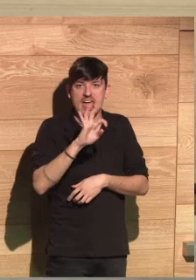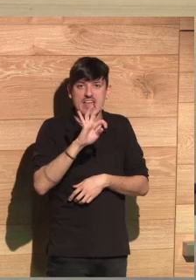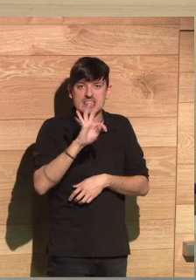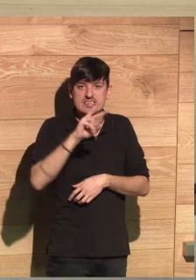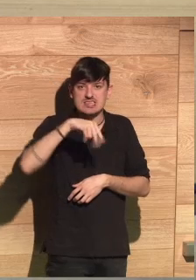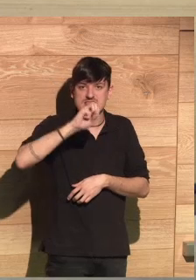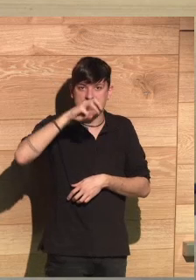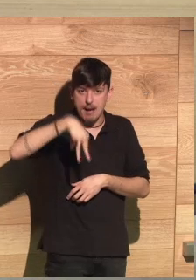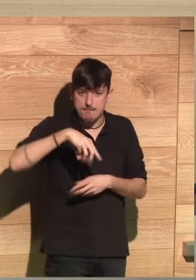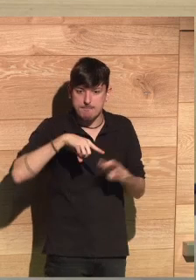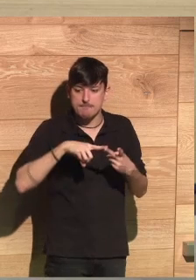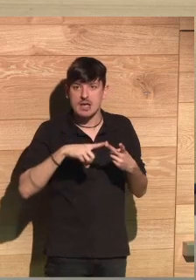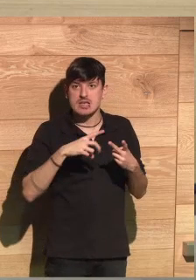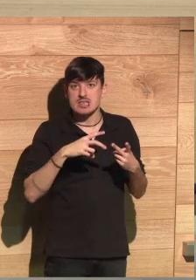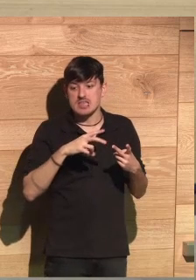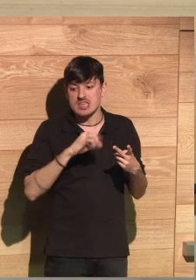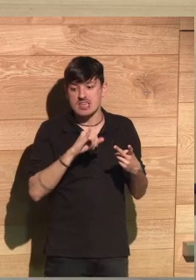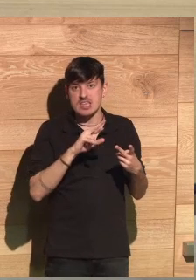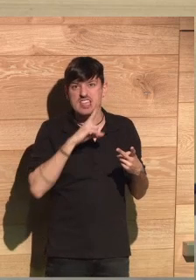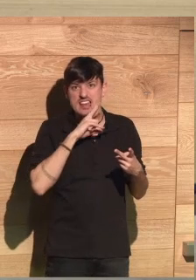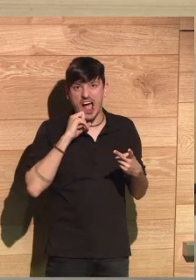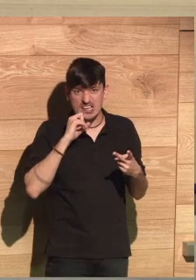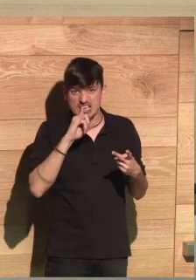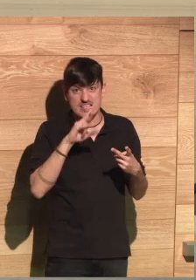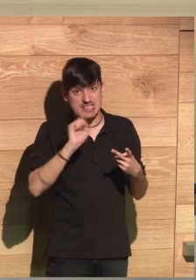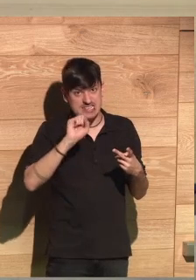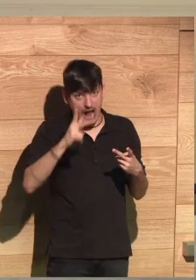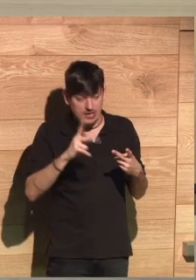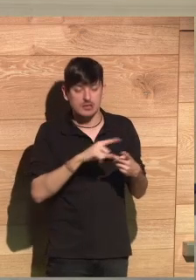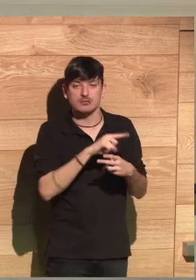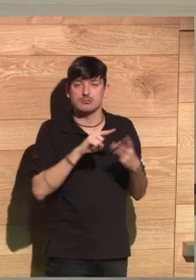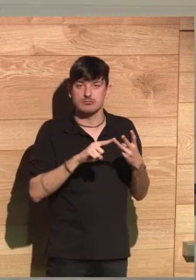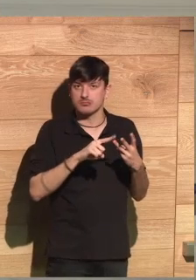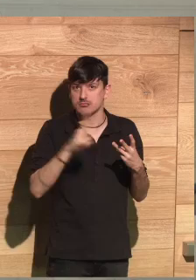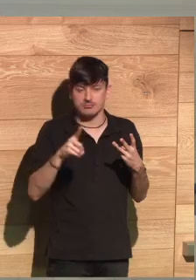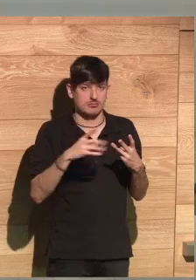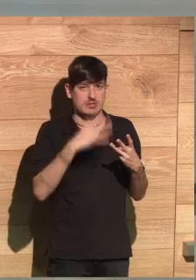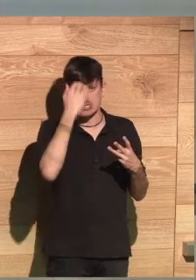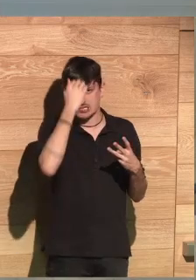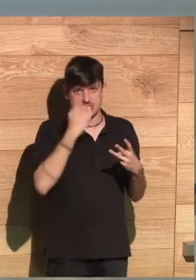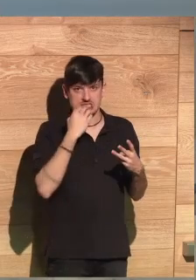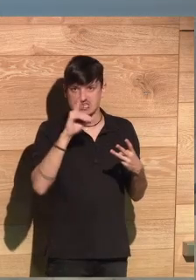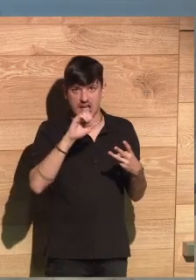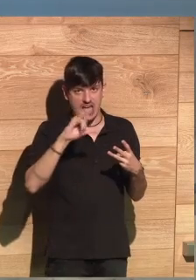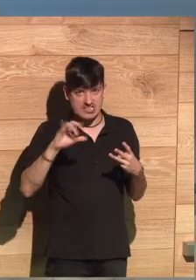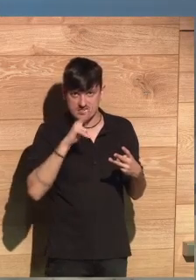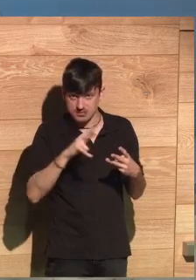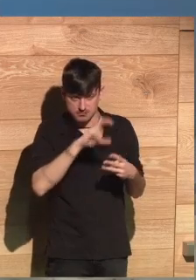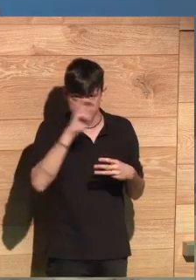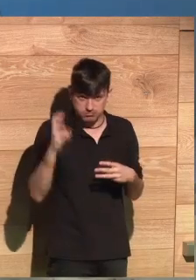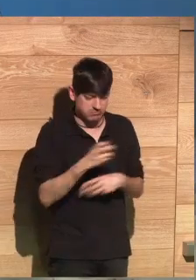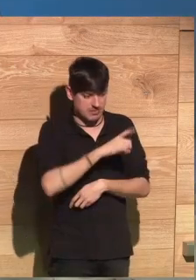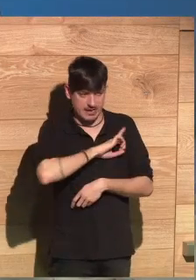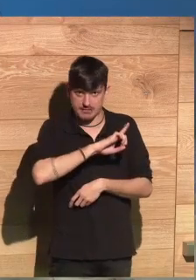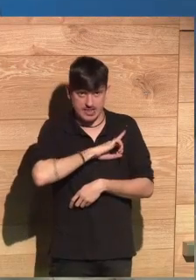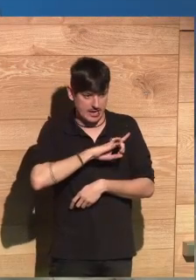que al final pues acaba uno pasando por la guerra contra el Daesh, ¿no? Estados Unidos siempre tiene alguna guerra, de eso luego hablaremos si quieres, pero